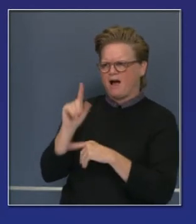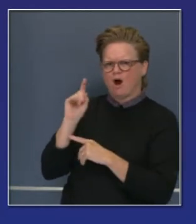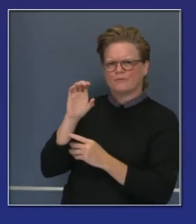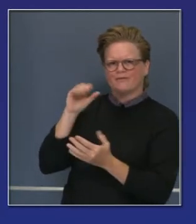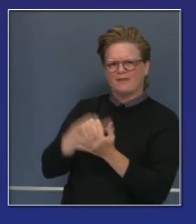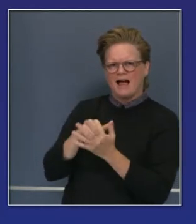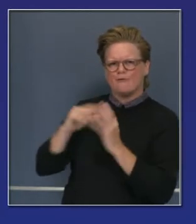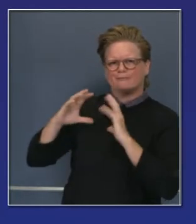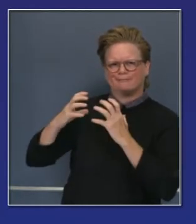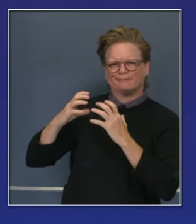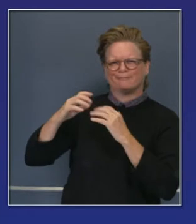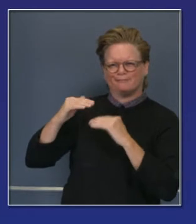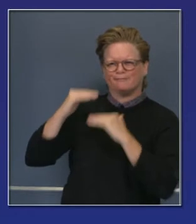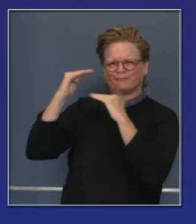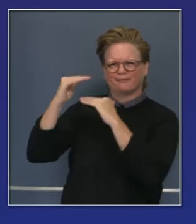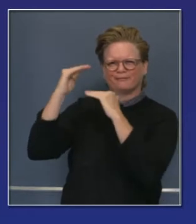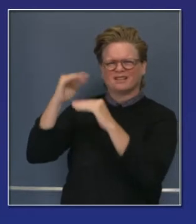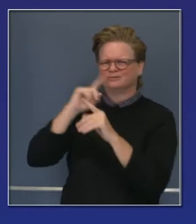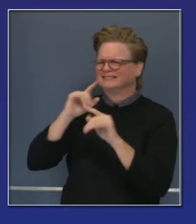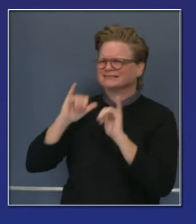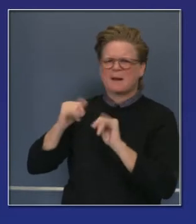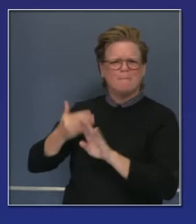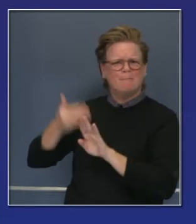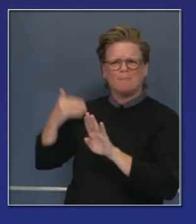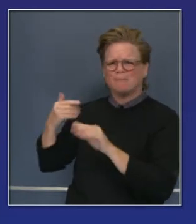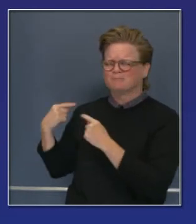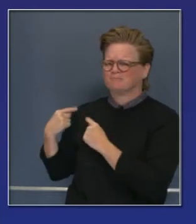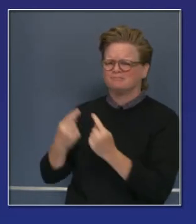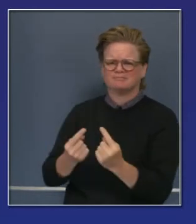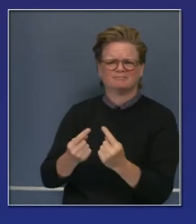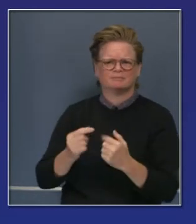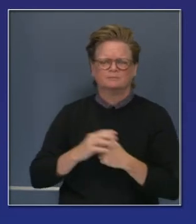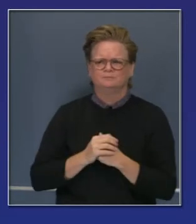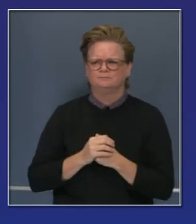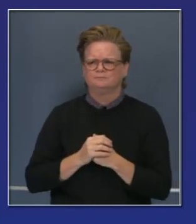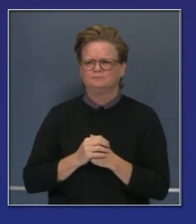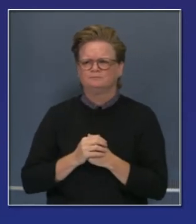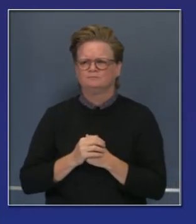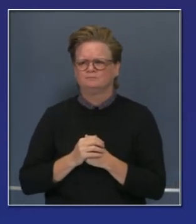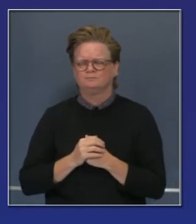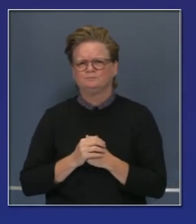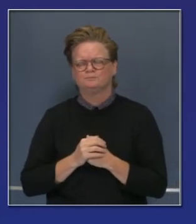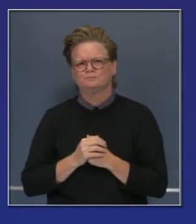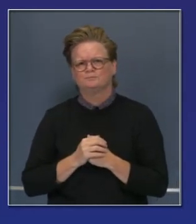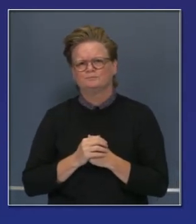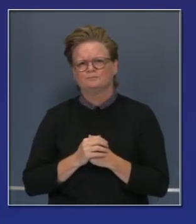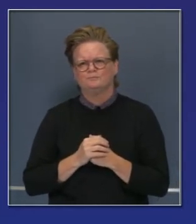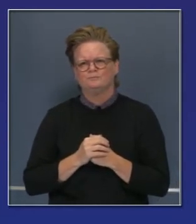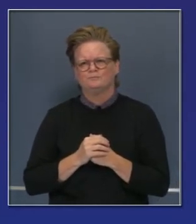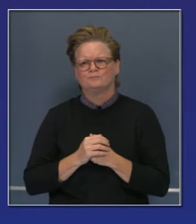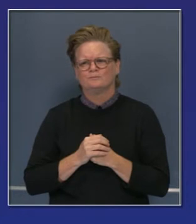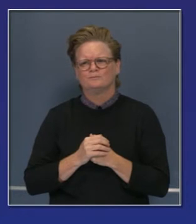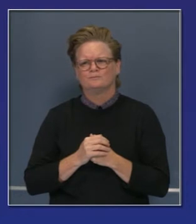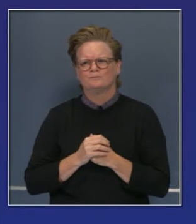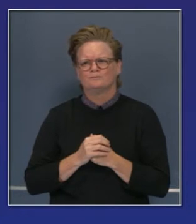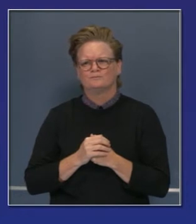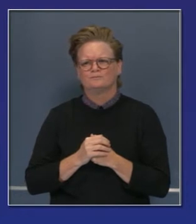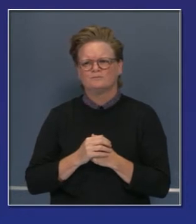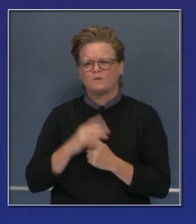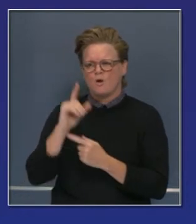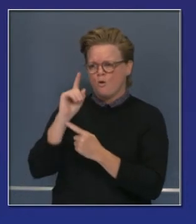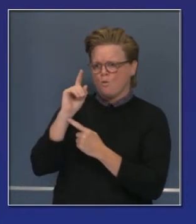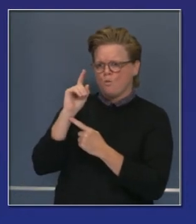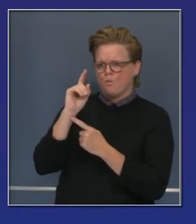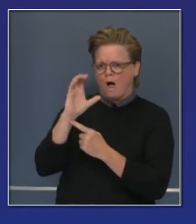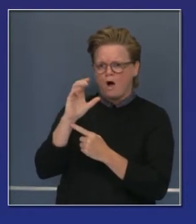y más o menos concuerda con 100 por cada 100,000, la cifra que tuvimos por 14 días, 98.